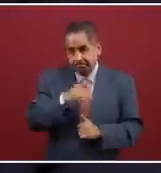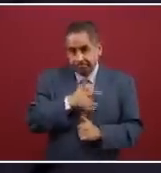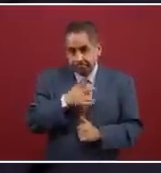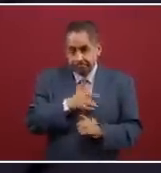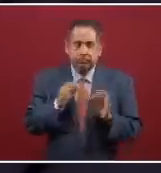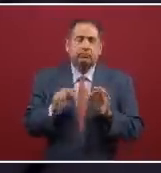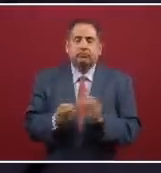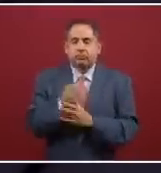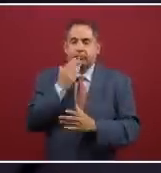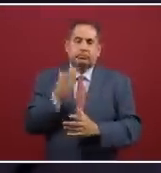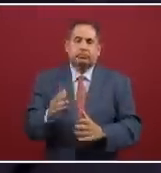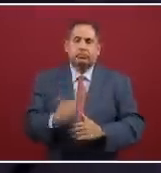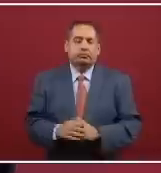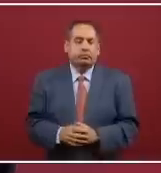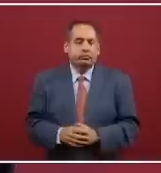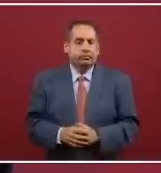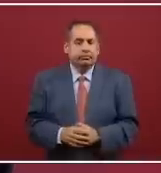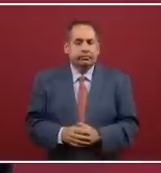a